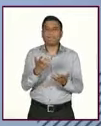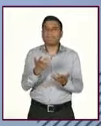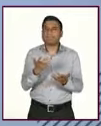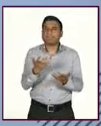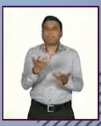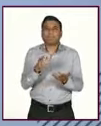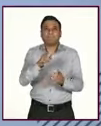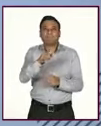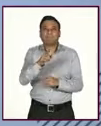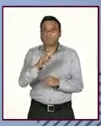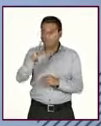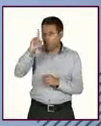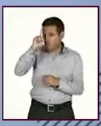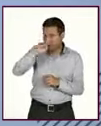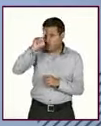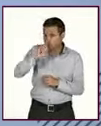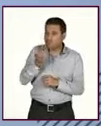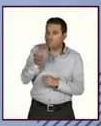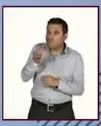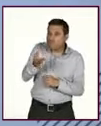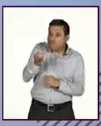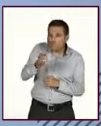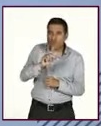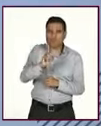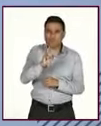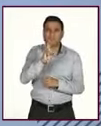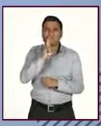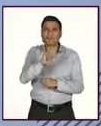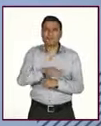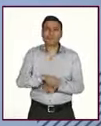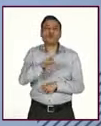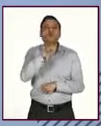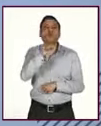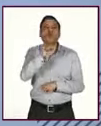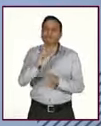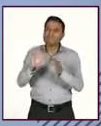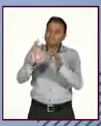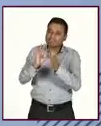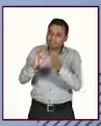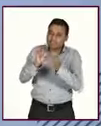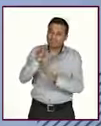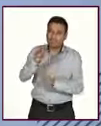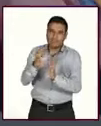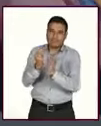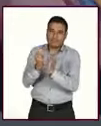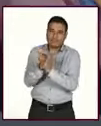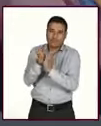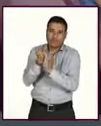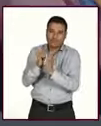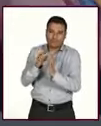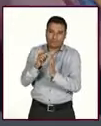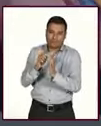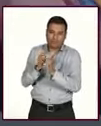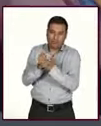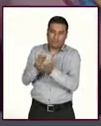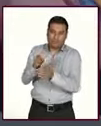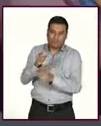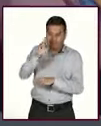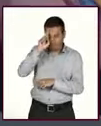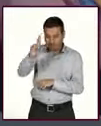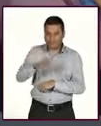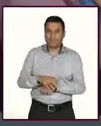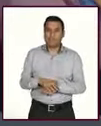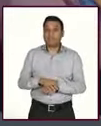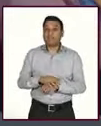que dar consejos, intentar que las personas puedan decidir sobre sí mismas. Muy bien, gracias. Licenciada Fanny Pineda,